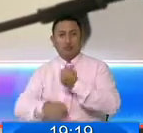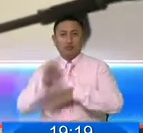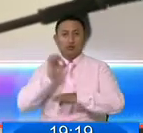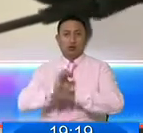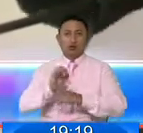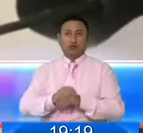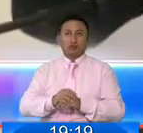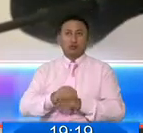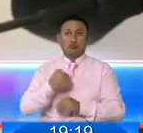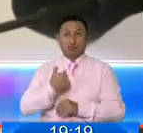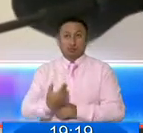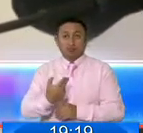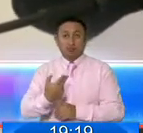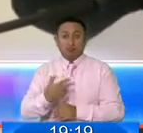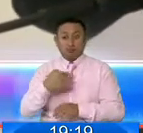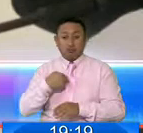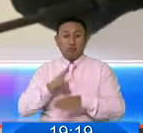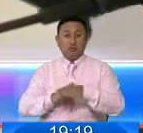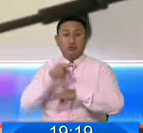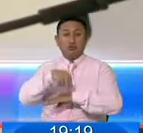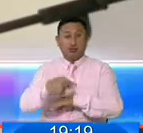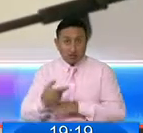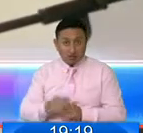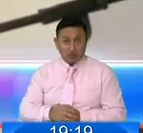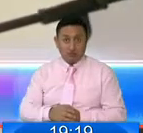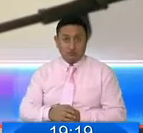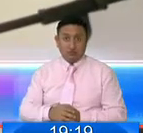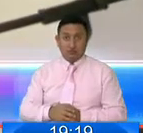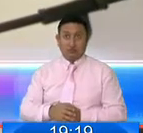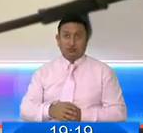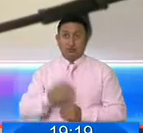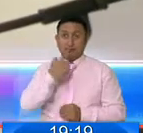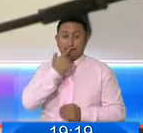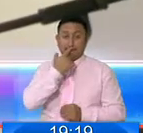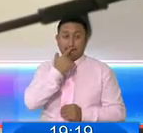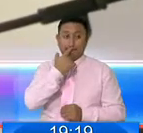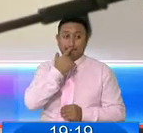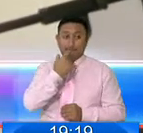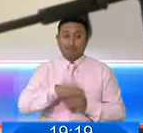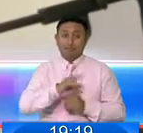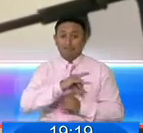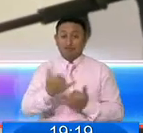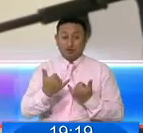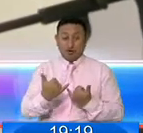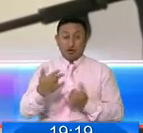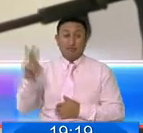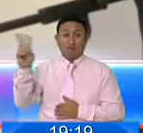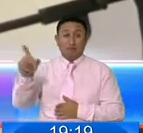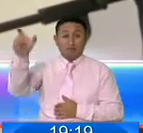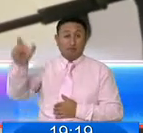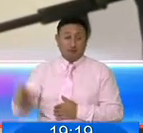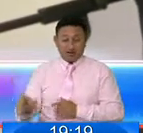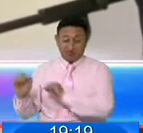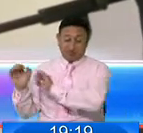país de nuestros nietos. Miremos la diáspora venezolana.